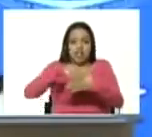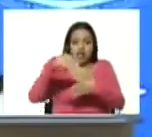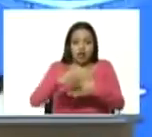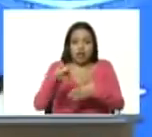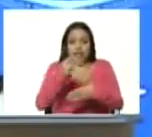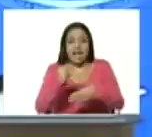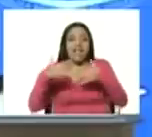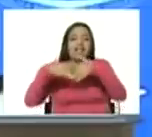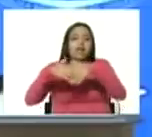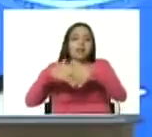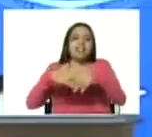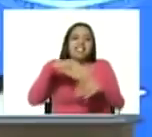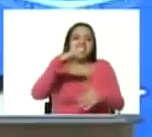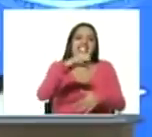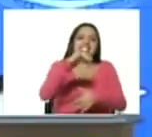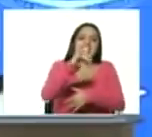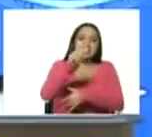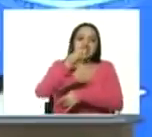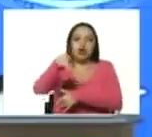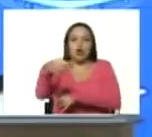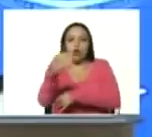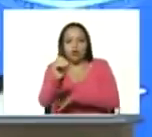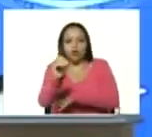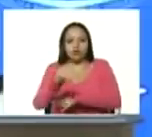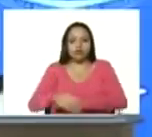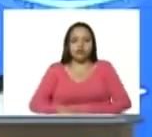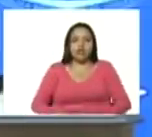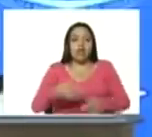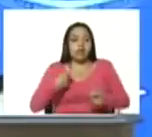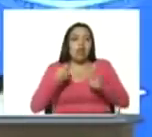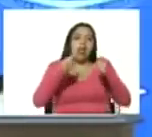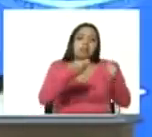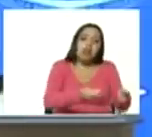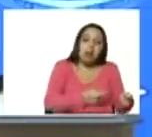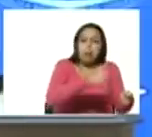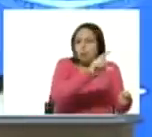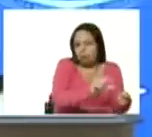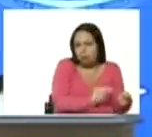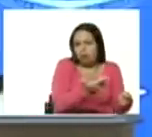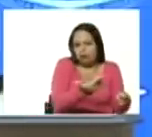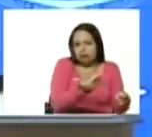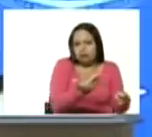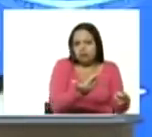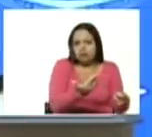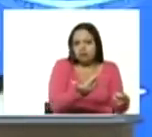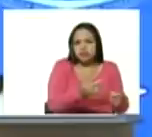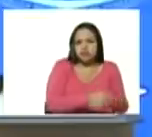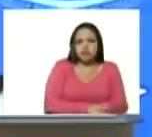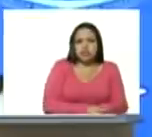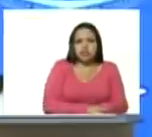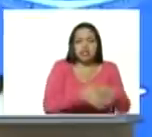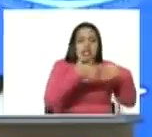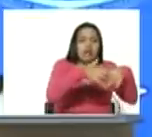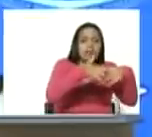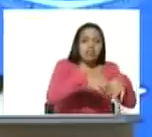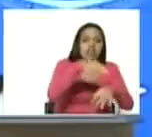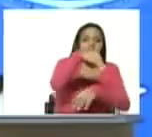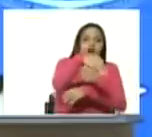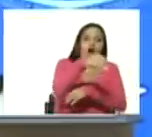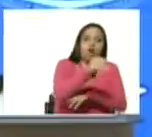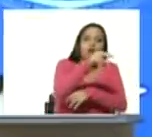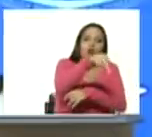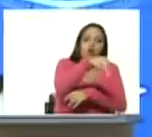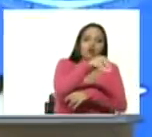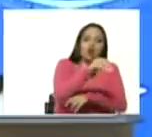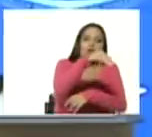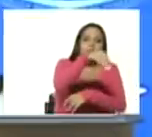empresa Citgo. Mientras le entregan una limosna de la sede de la empresa Monómero al ladrón este